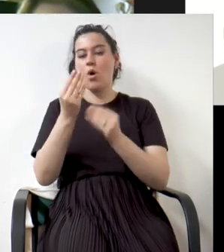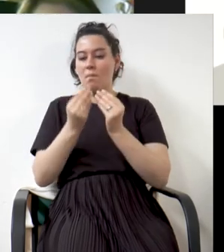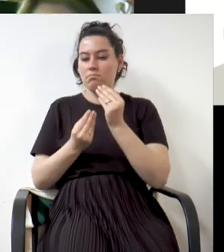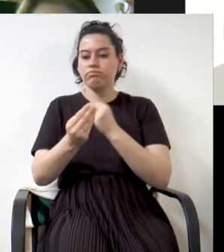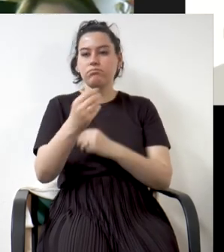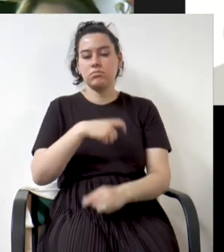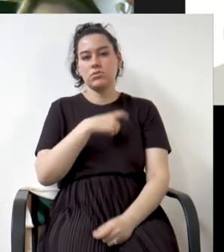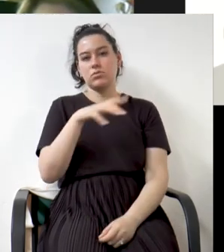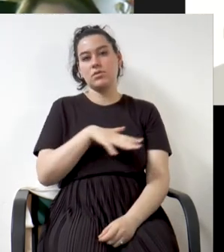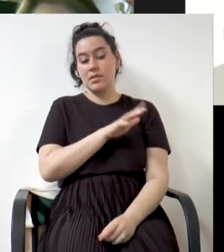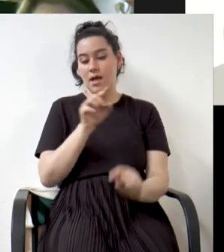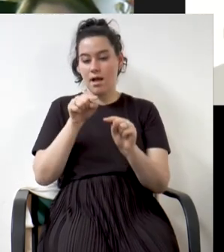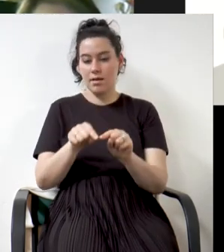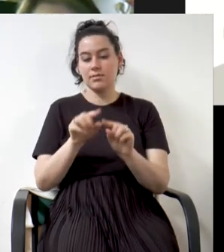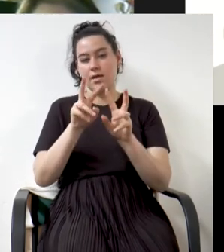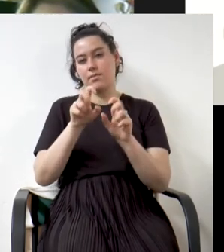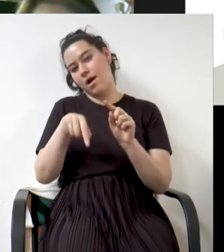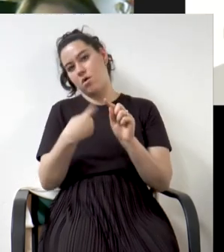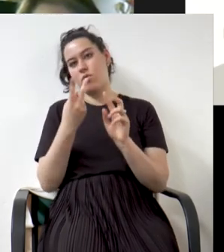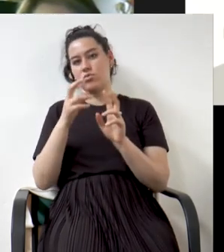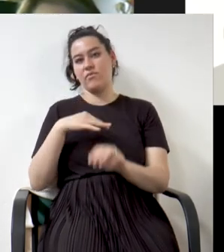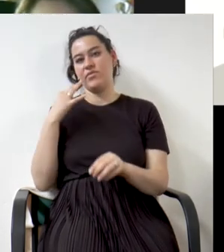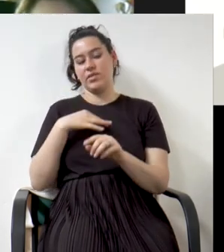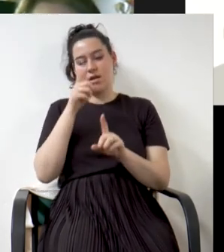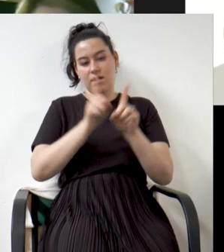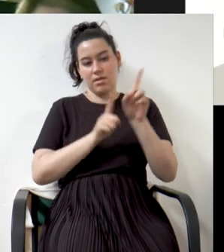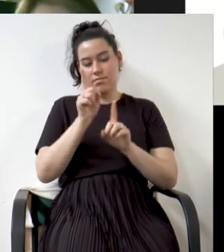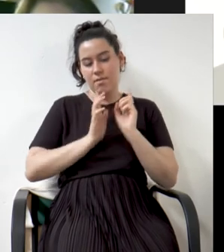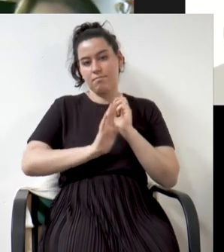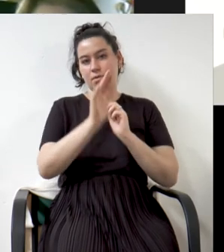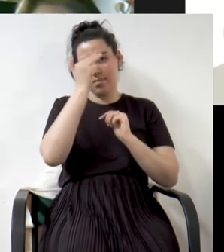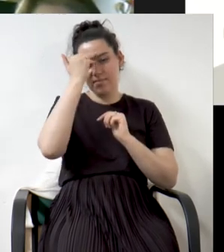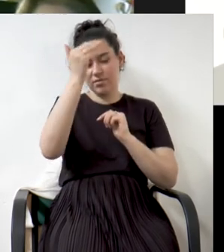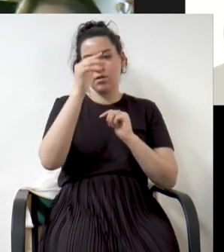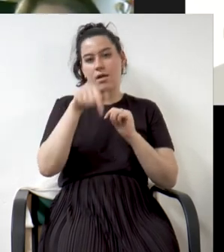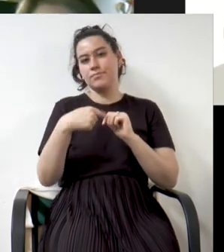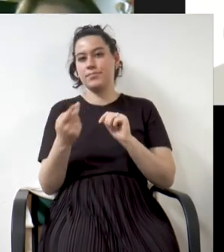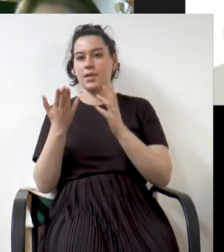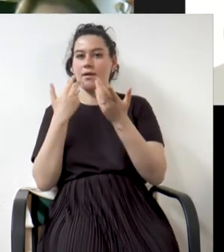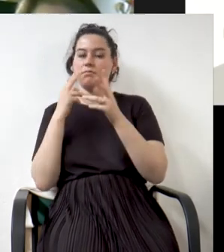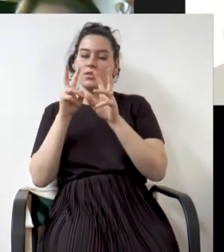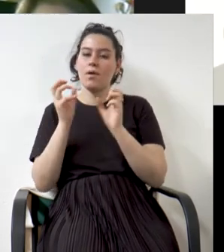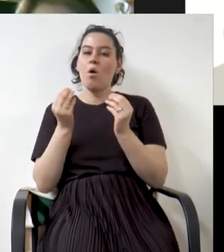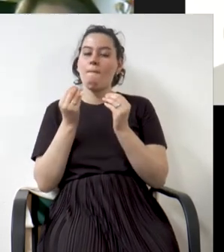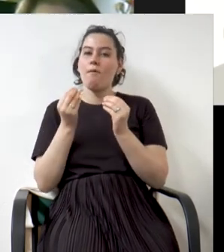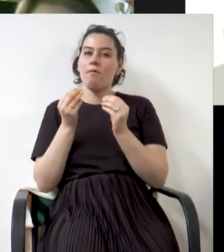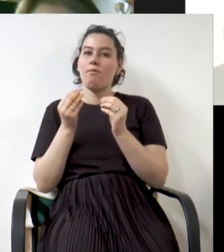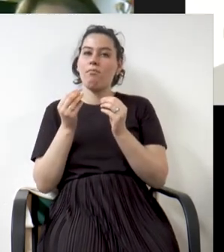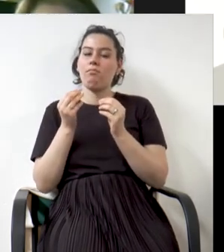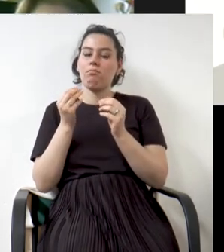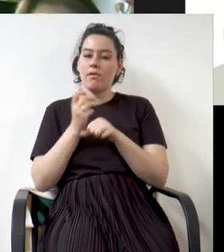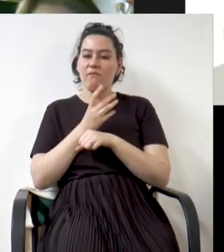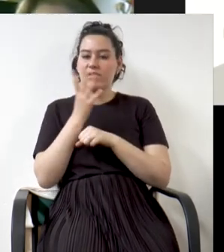sociedad. Y acá me salgo de lo que es la vida académica en sí misma del docente y me voy a la función del